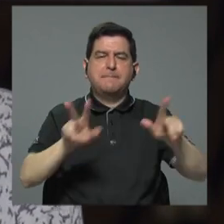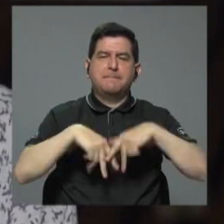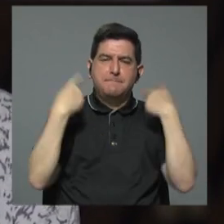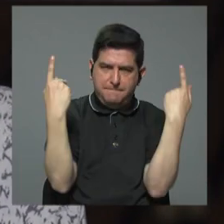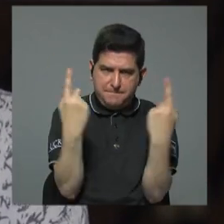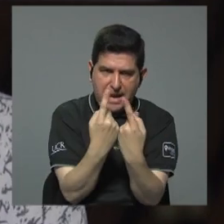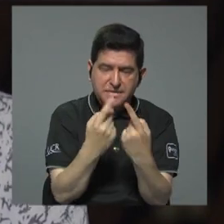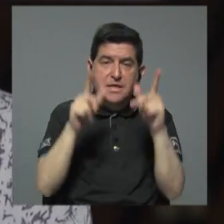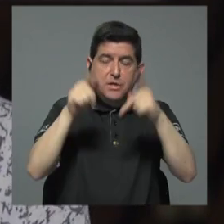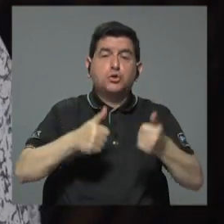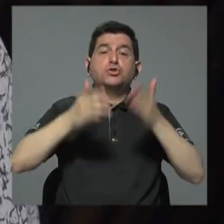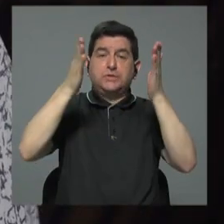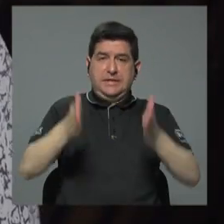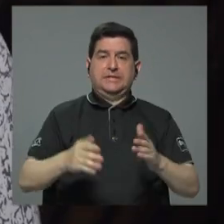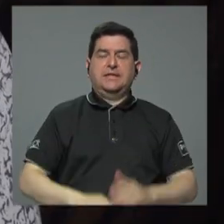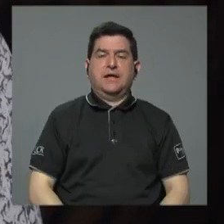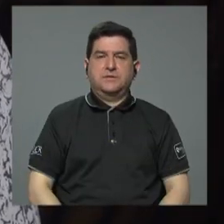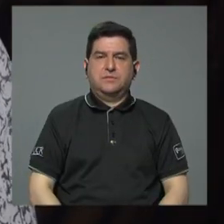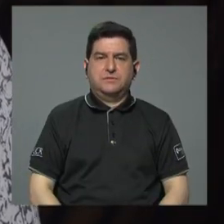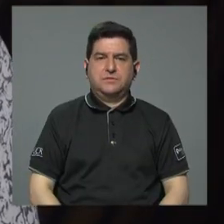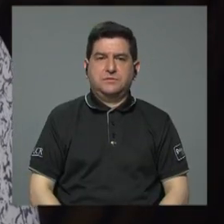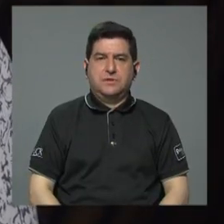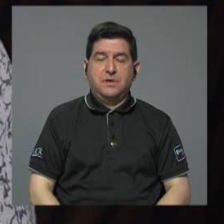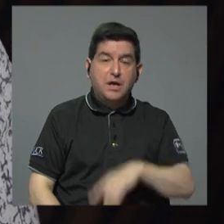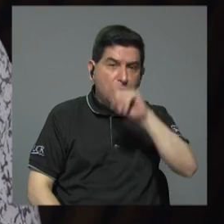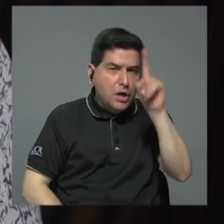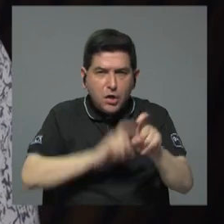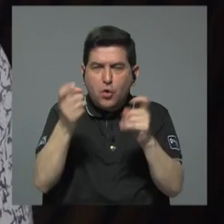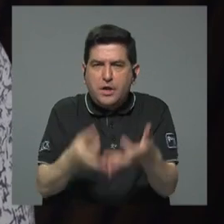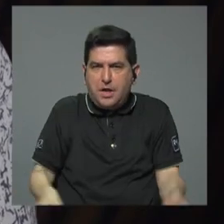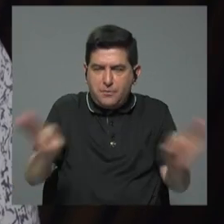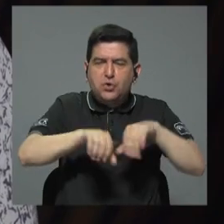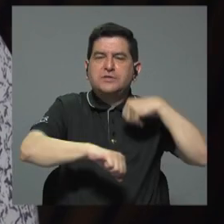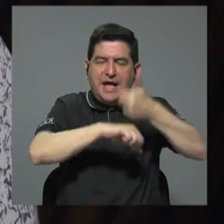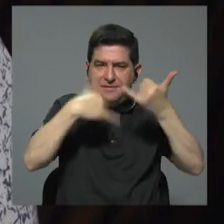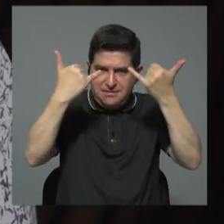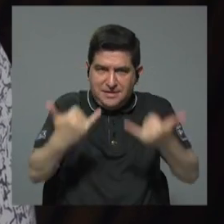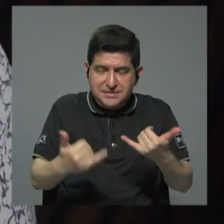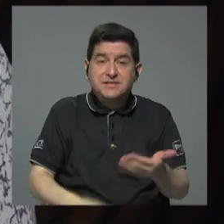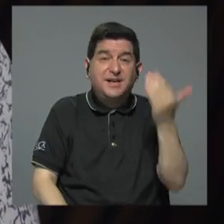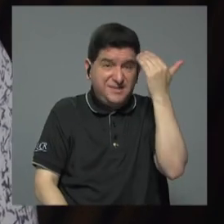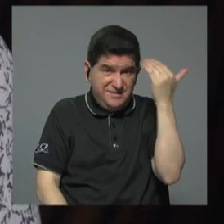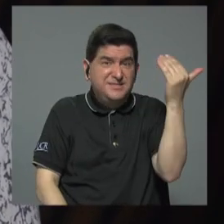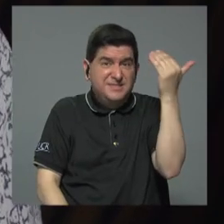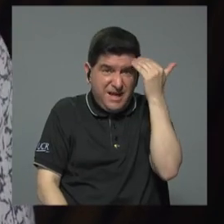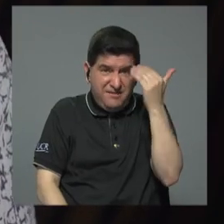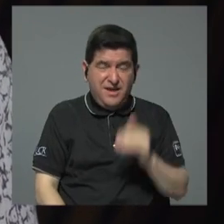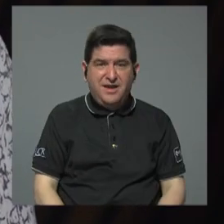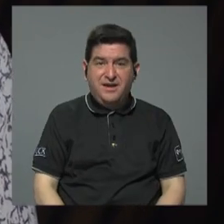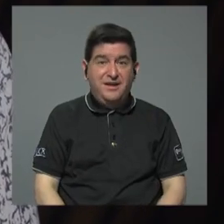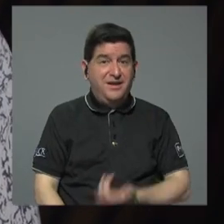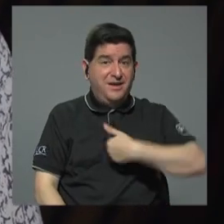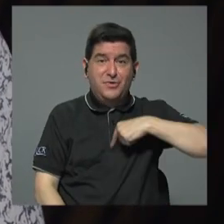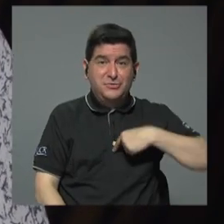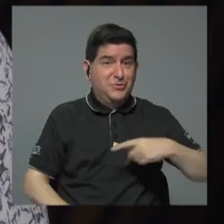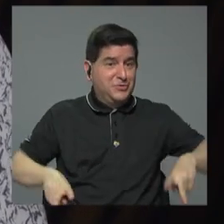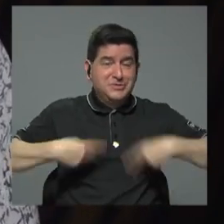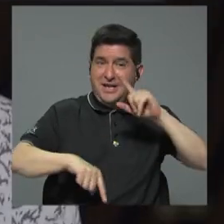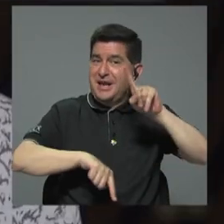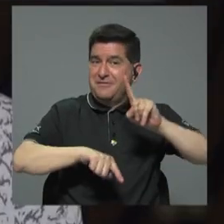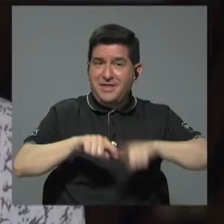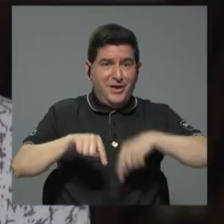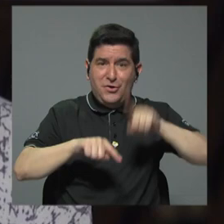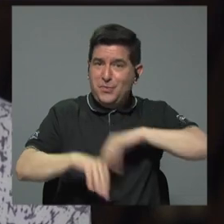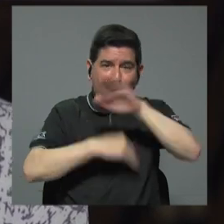partidos y personas candidatas. Aún con estas preguntas clave que hemos fijado, sabemos que no nos dará la vida para ver y escuchar